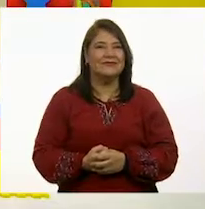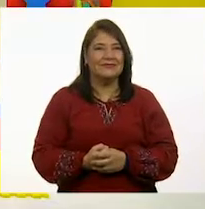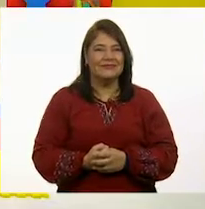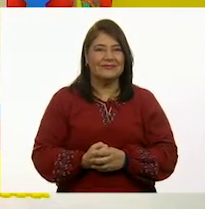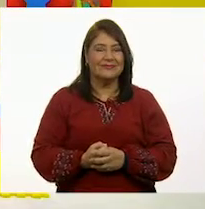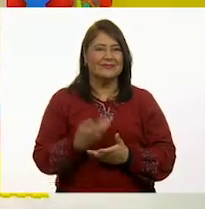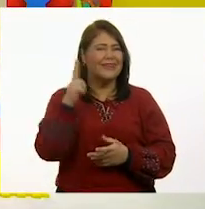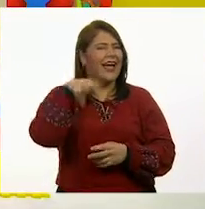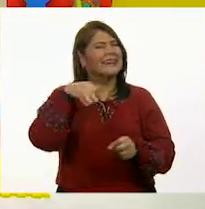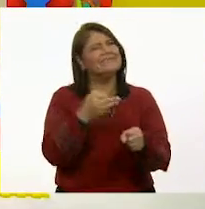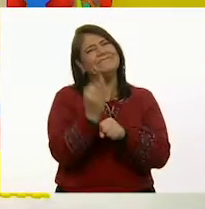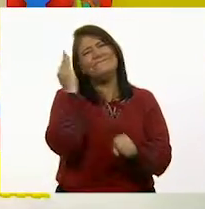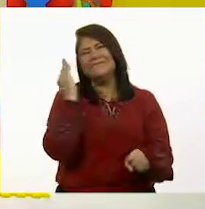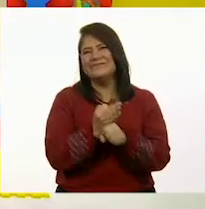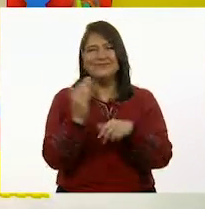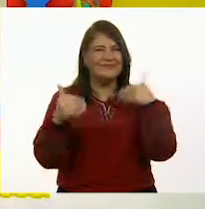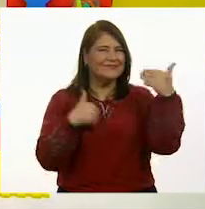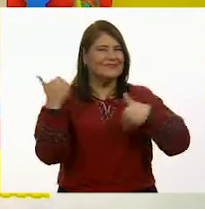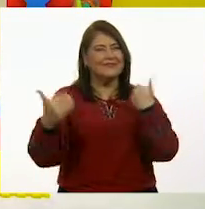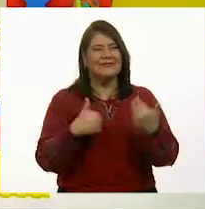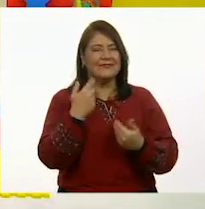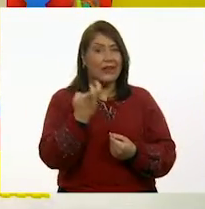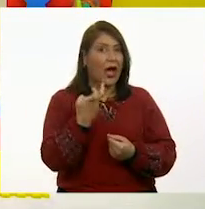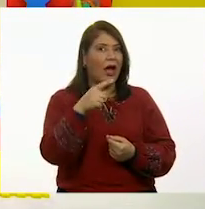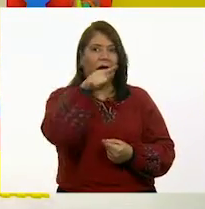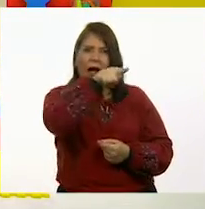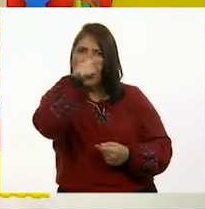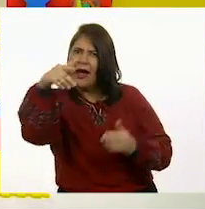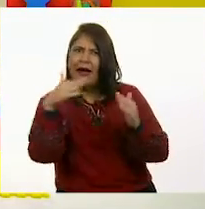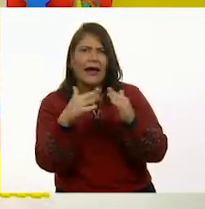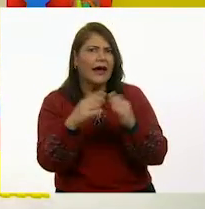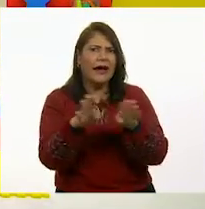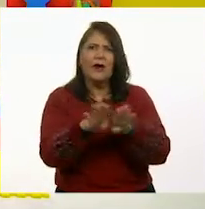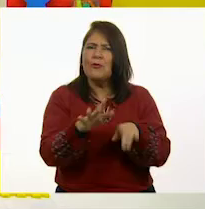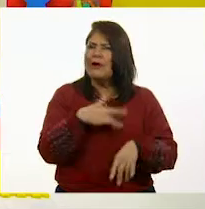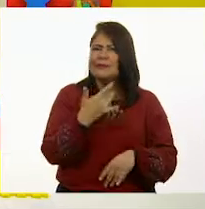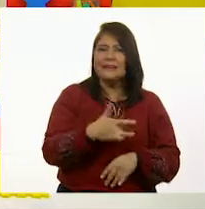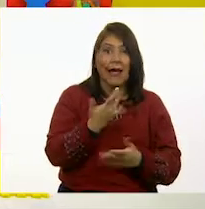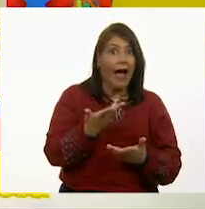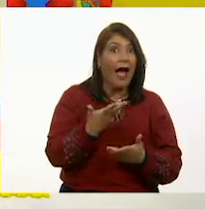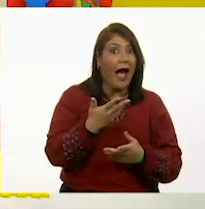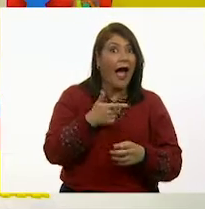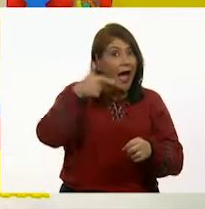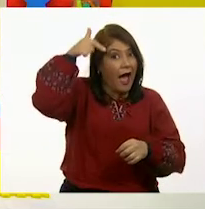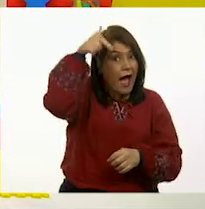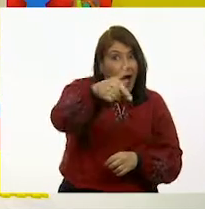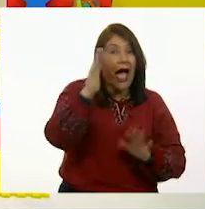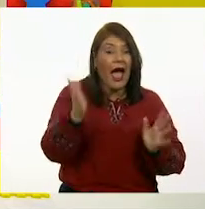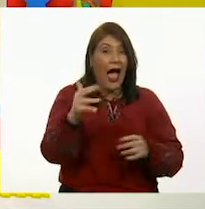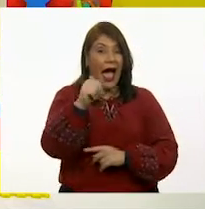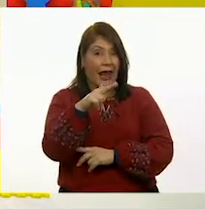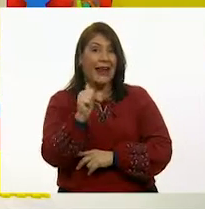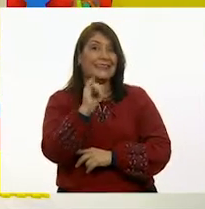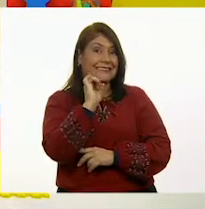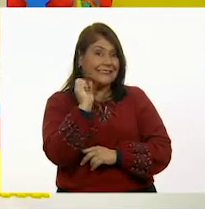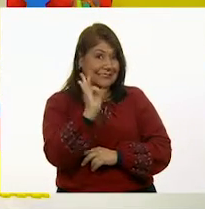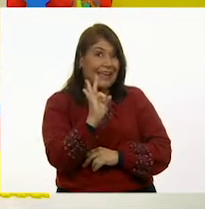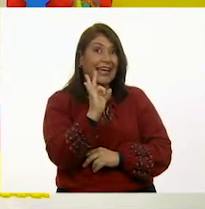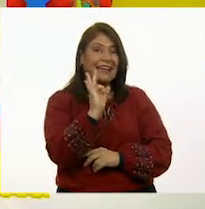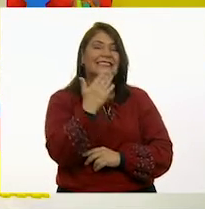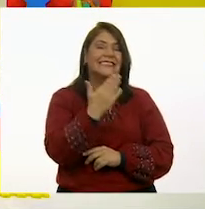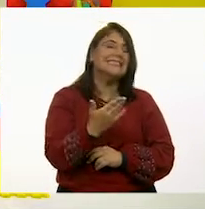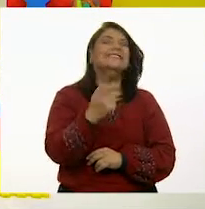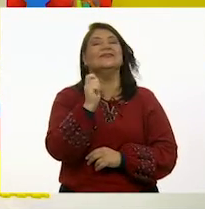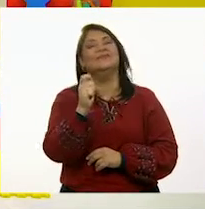¡Qué divertido estuvo esto! ¿Cómo les fue en casa? ¿Los encontró Ana? ¿Sí? ¡Qué maravilla! También